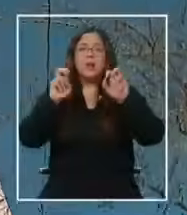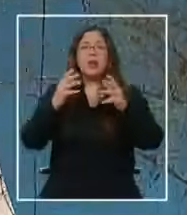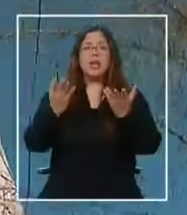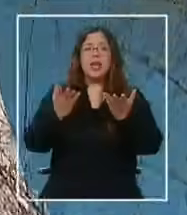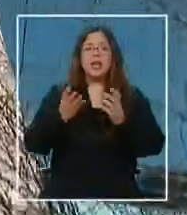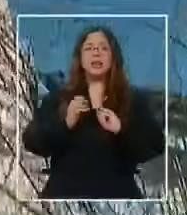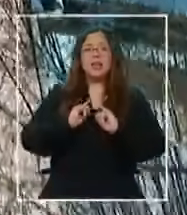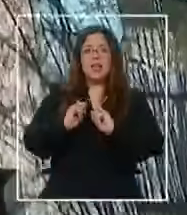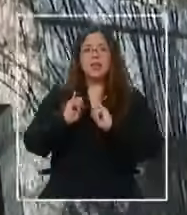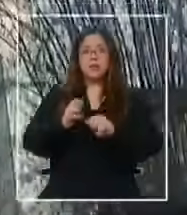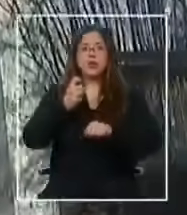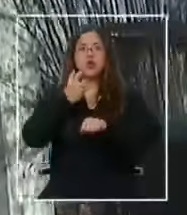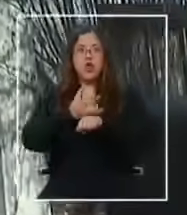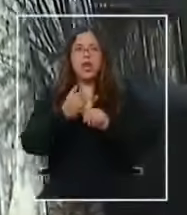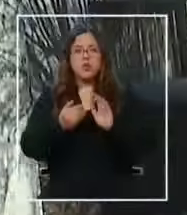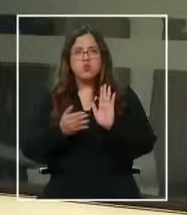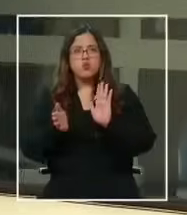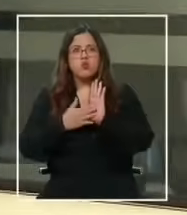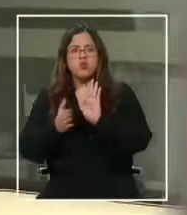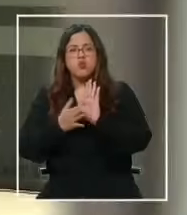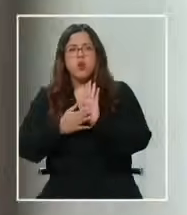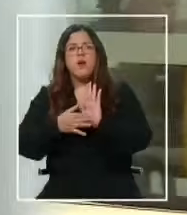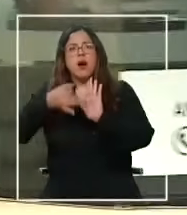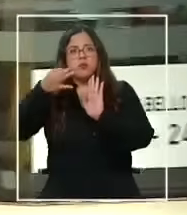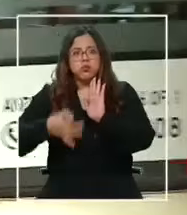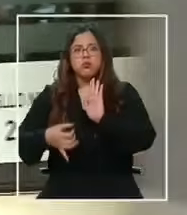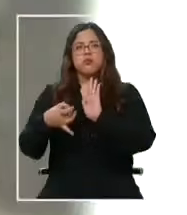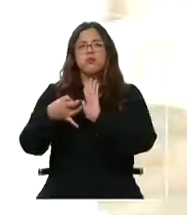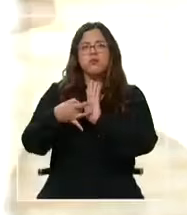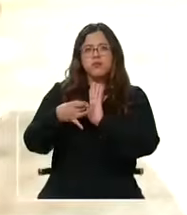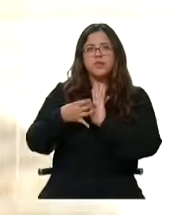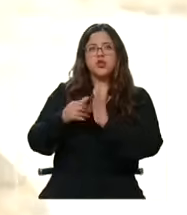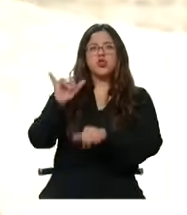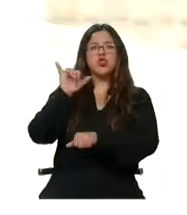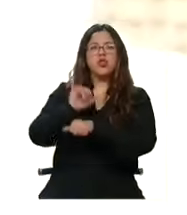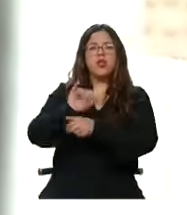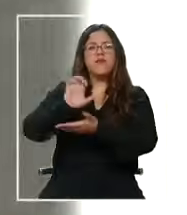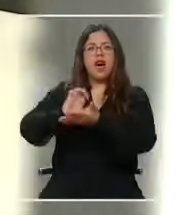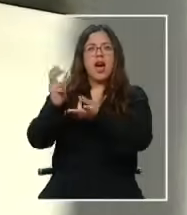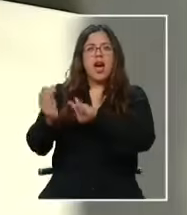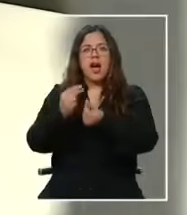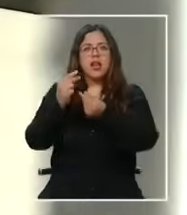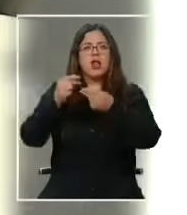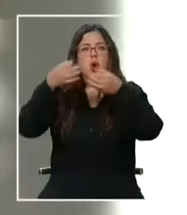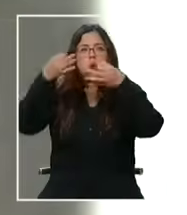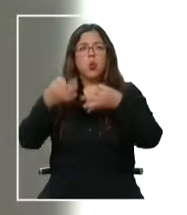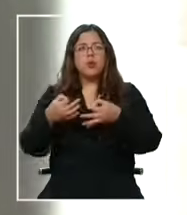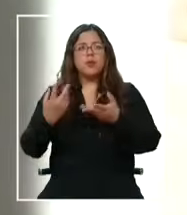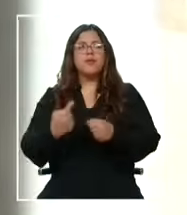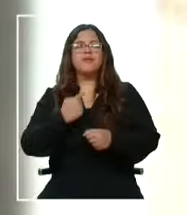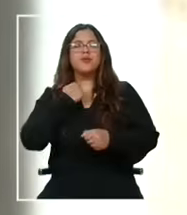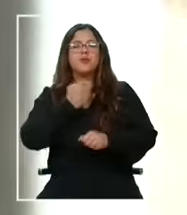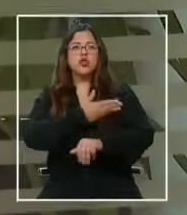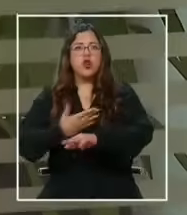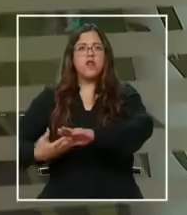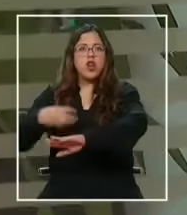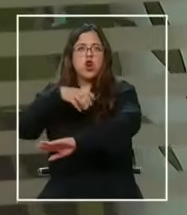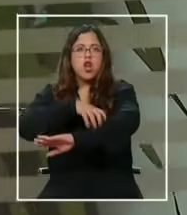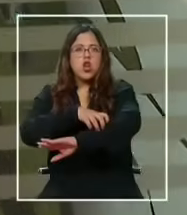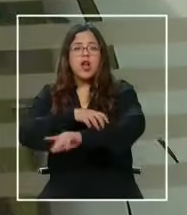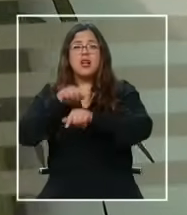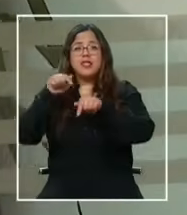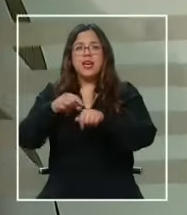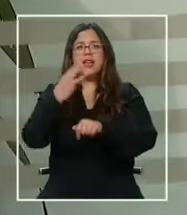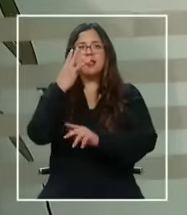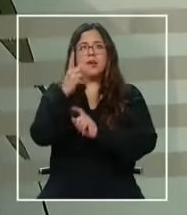la carpeta investigativa que dan cuenta de hechos constitutivos de delito de fraude al fisco en perjuicio del gobierno regional y donde hasta el momento